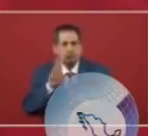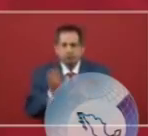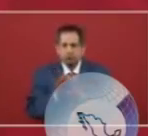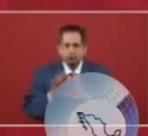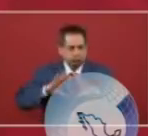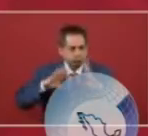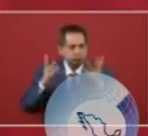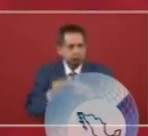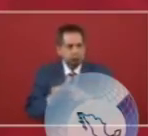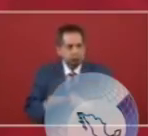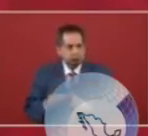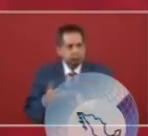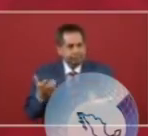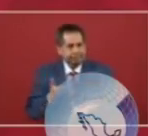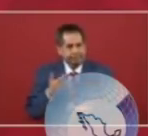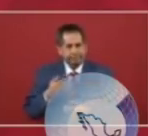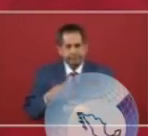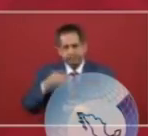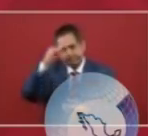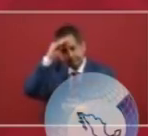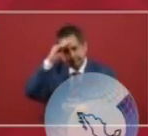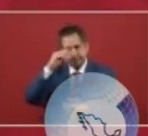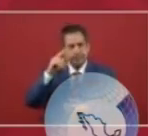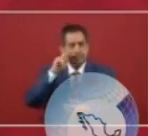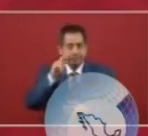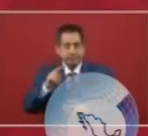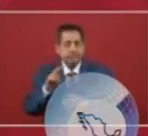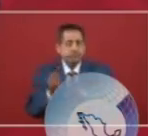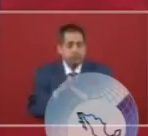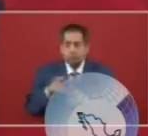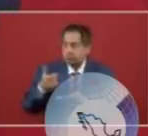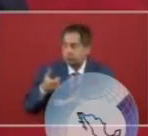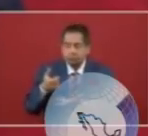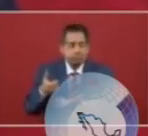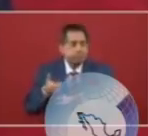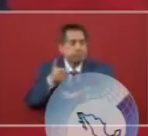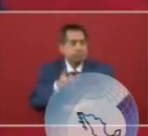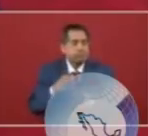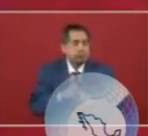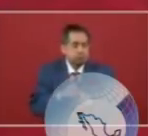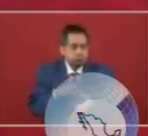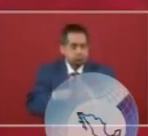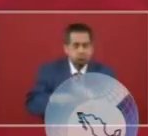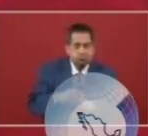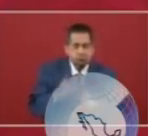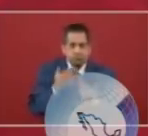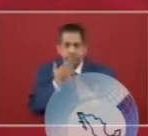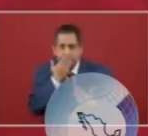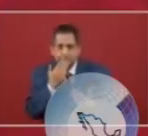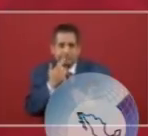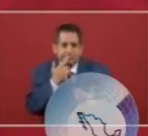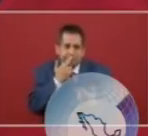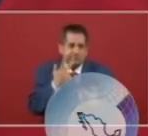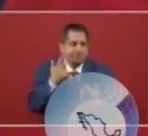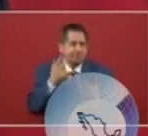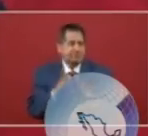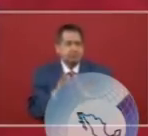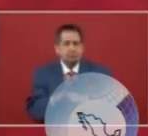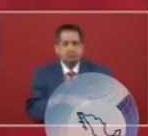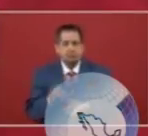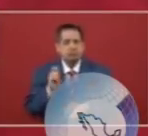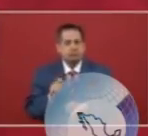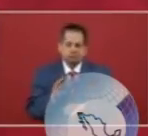tener una visión como mundial de los recursos que hay son estos que hacemos con estos recursos vamos a lo mejor posible abandona una idea